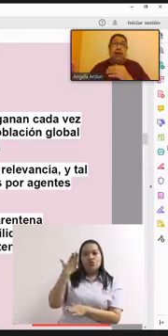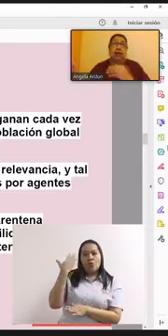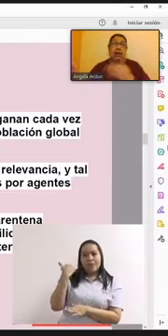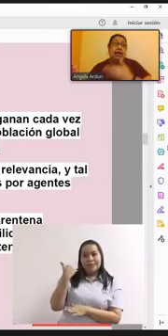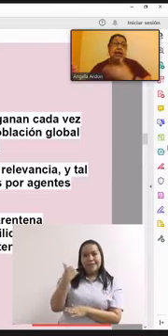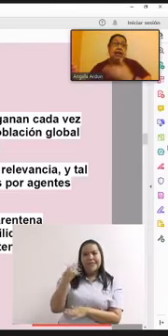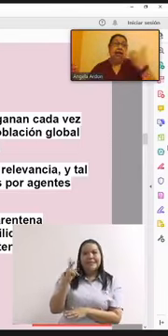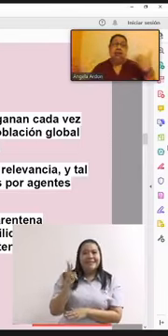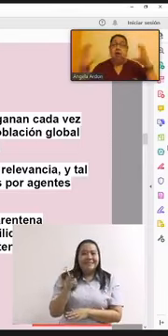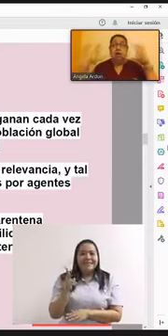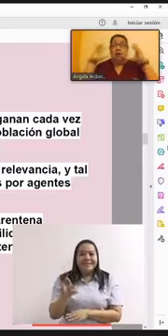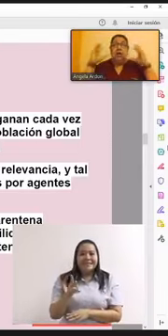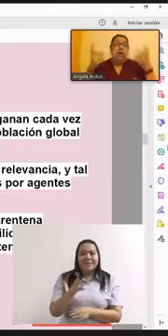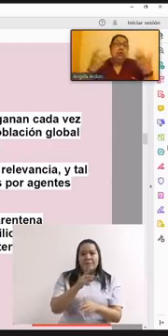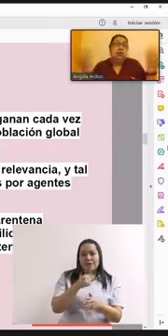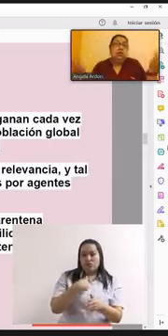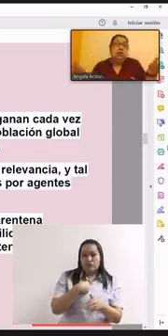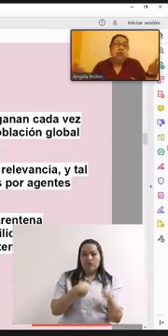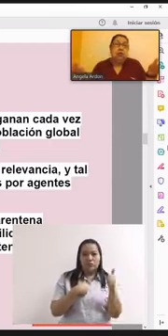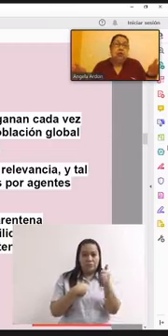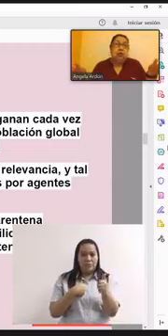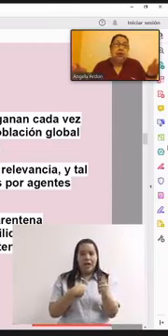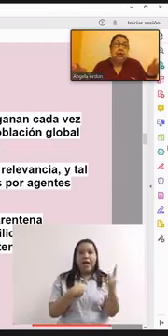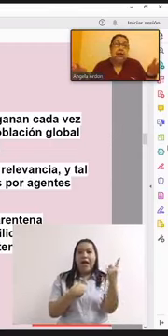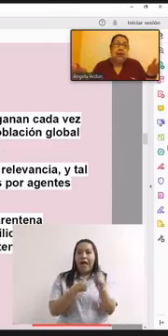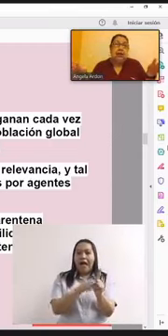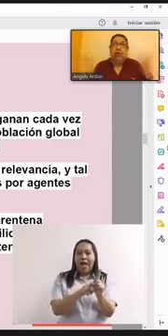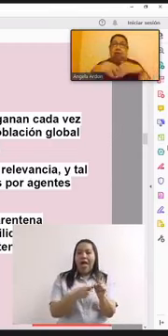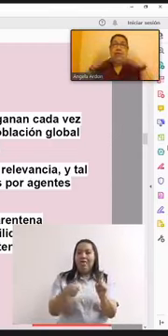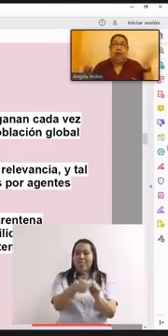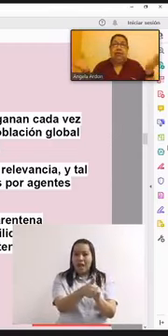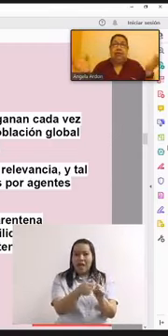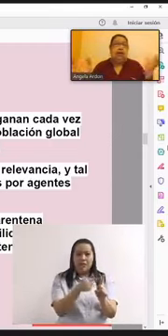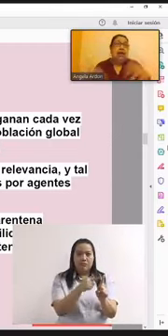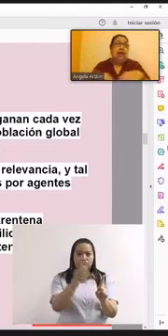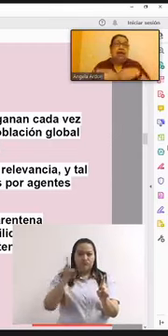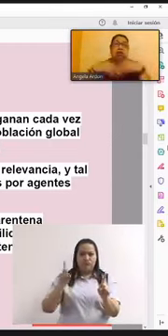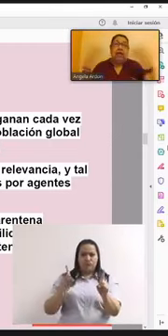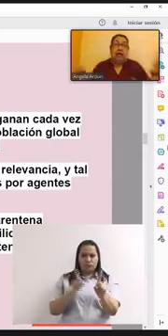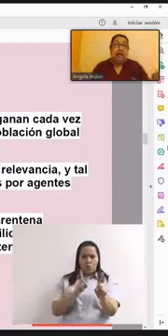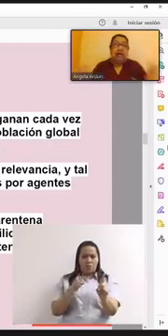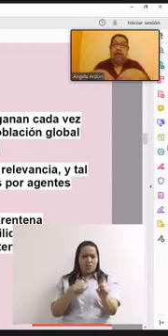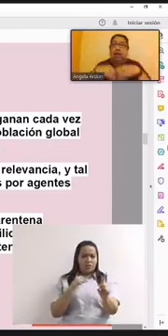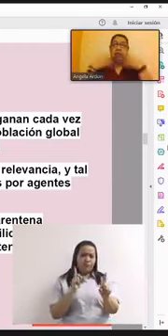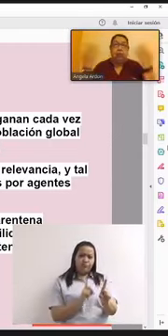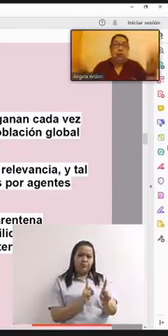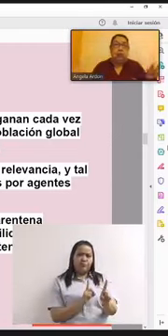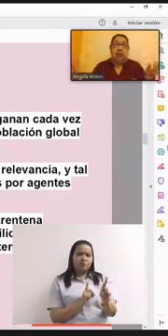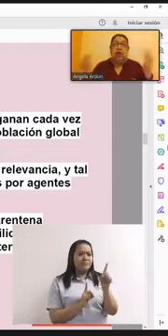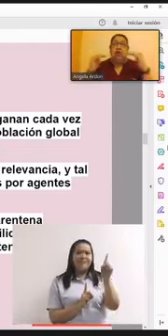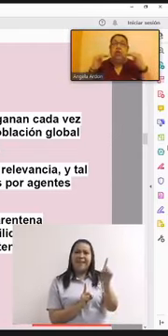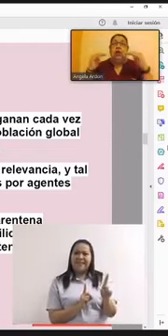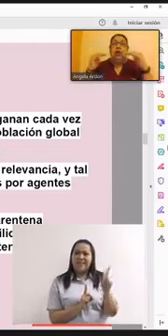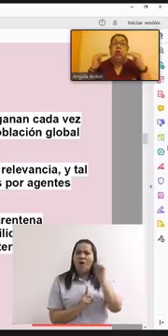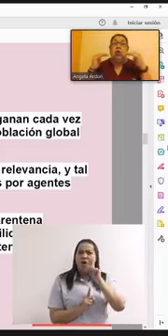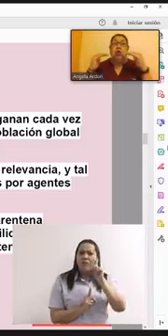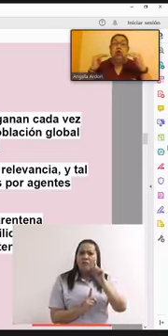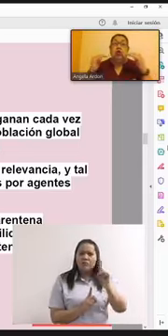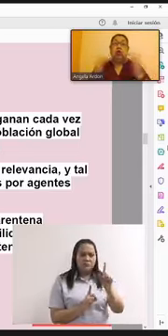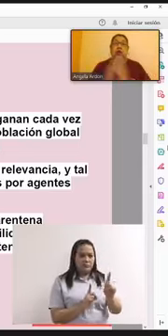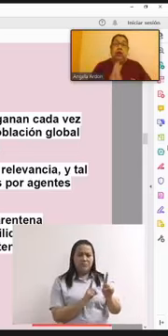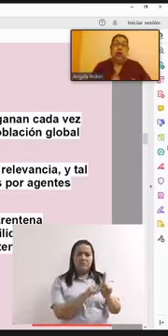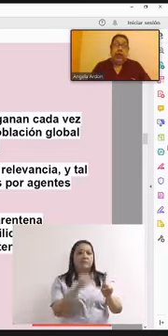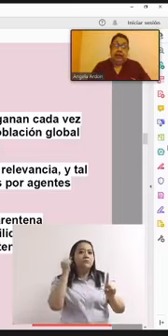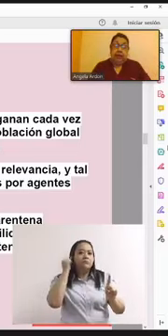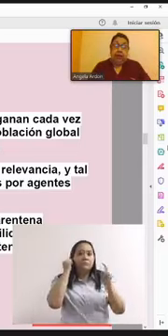adelante, y atrás iba un joven, íbamos escuchando la música. Ellos felices, en los taxis, en los buses, no hay un